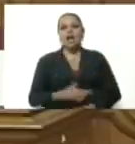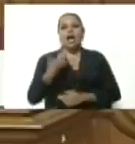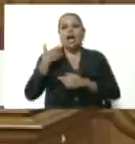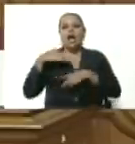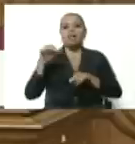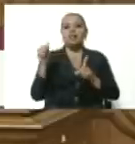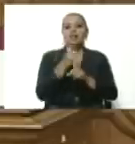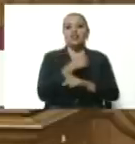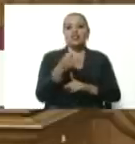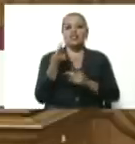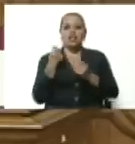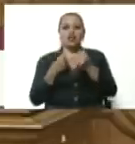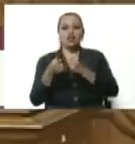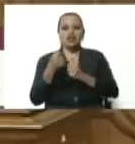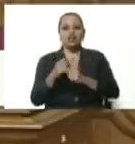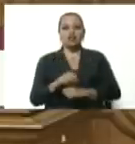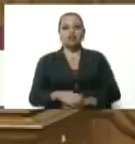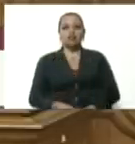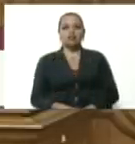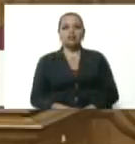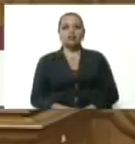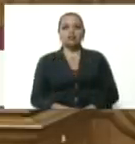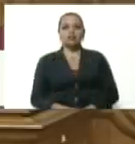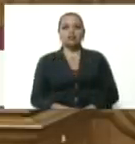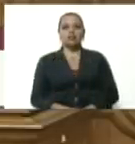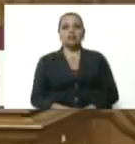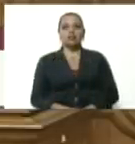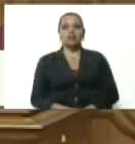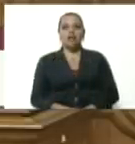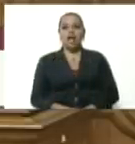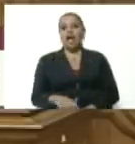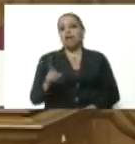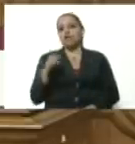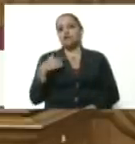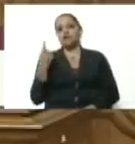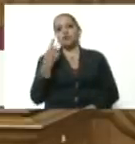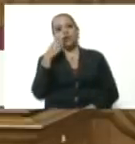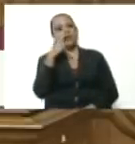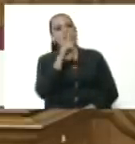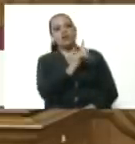de los ricos. Ah, no, era yo el único que lo veía.